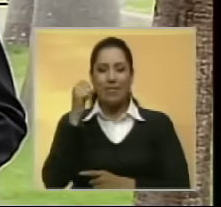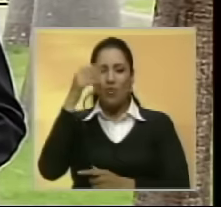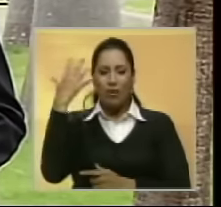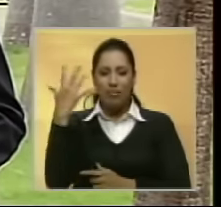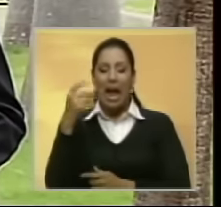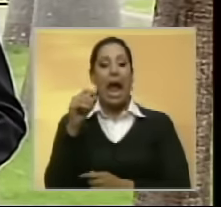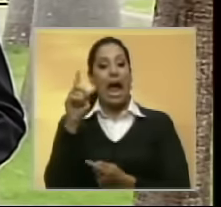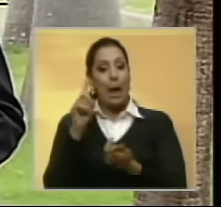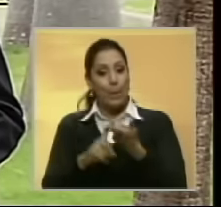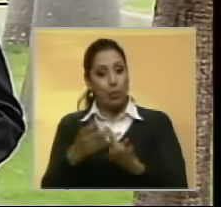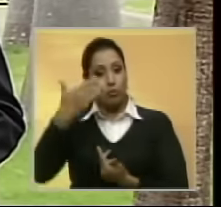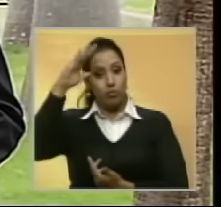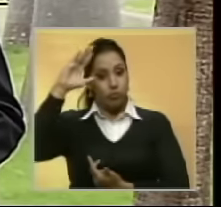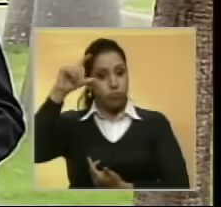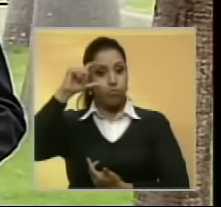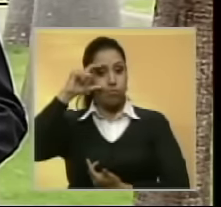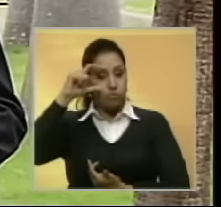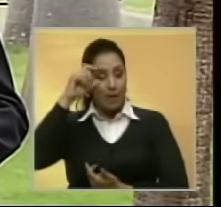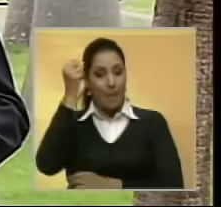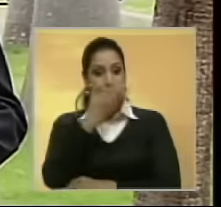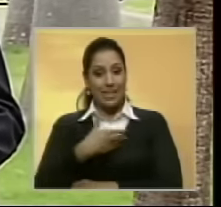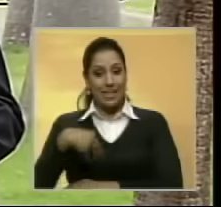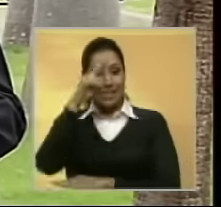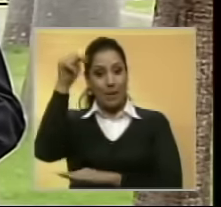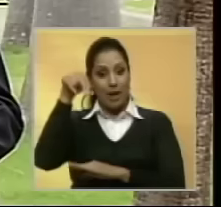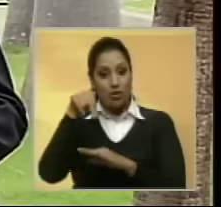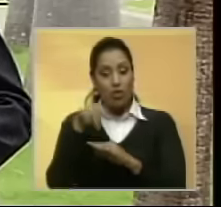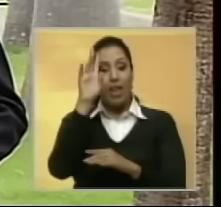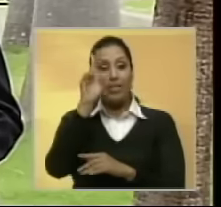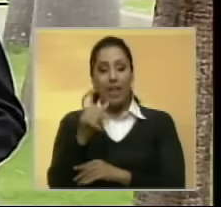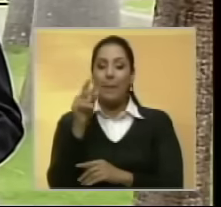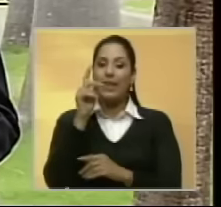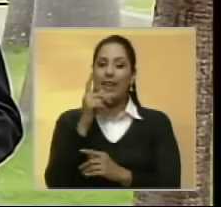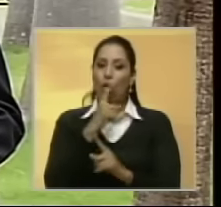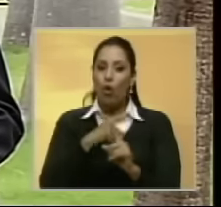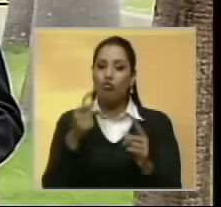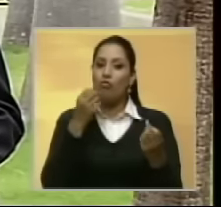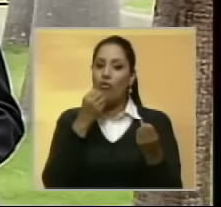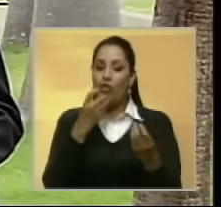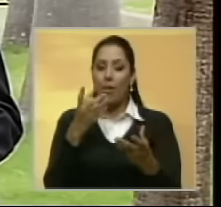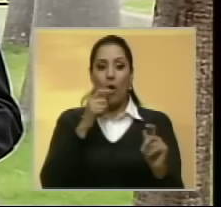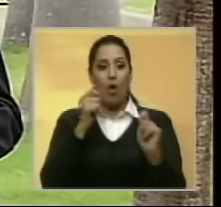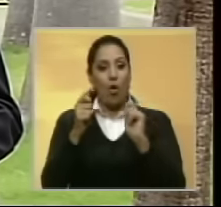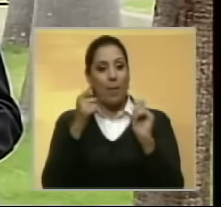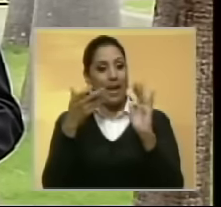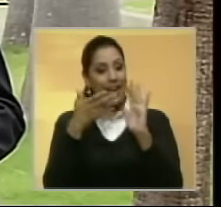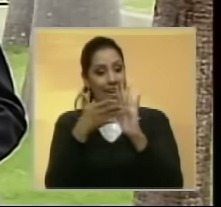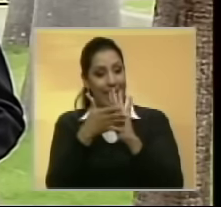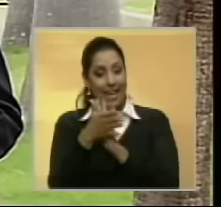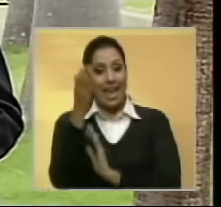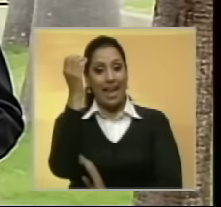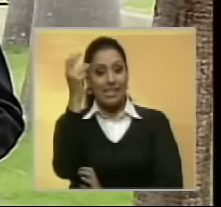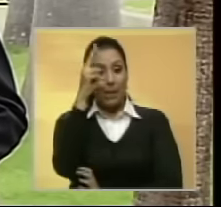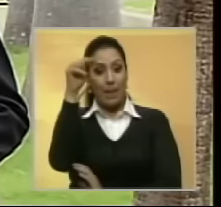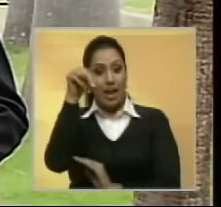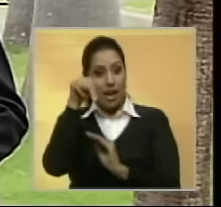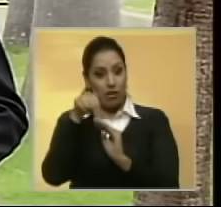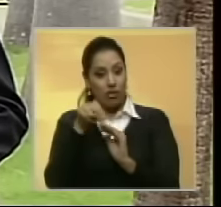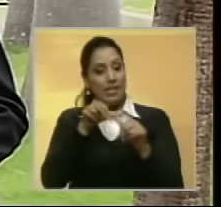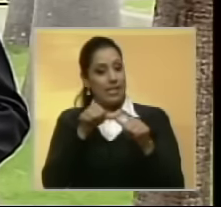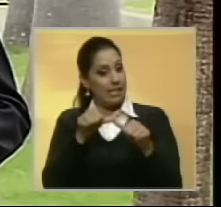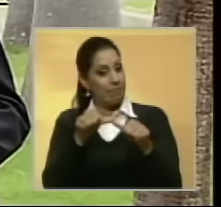del presidente de la Asamblea Nacional, Diana D'Agostino, quien también informó a los medios que la Asamblea Nacional